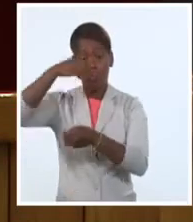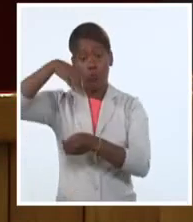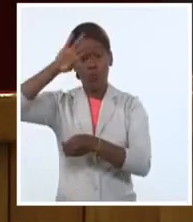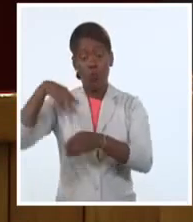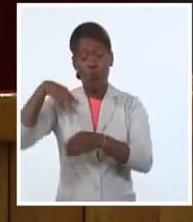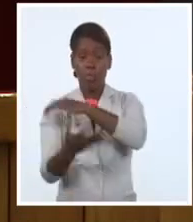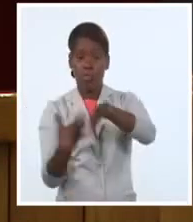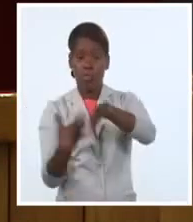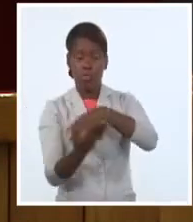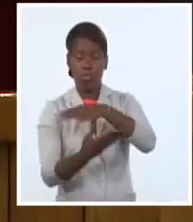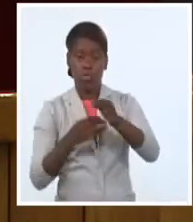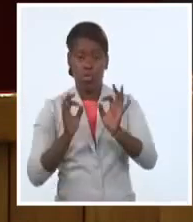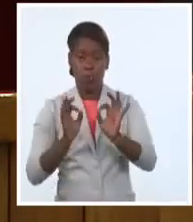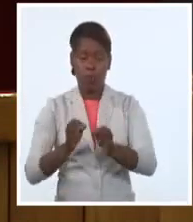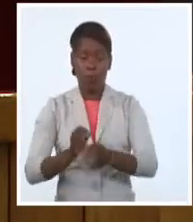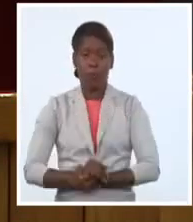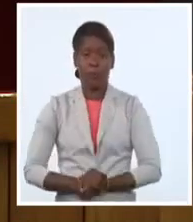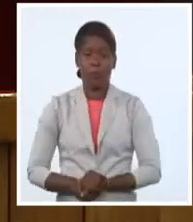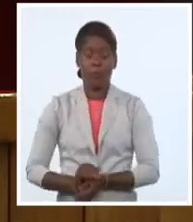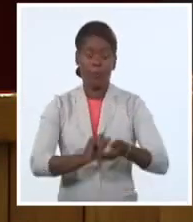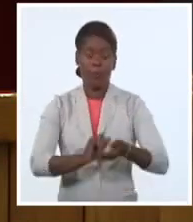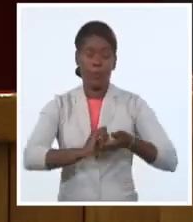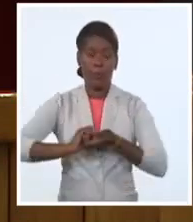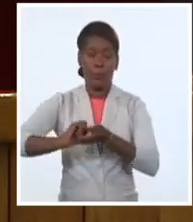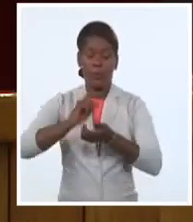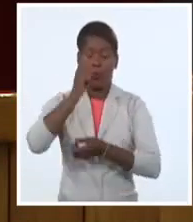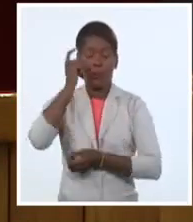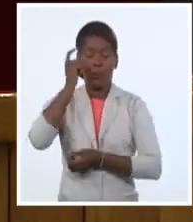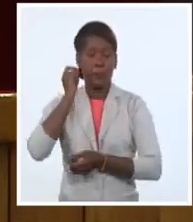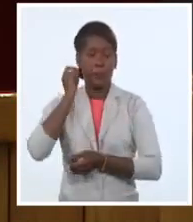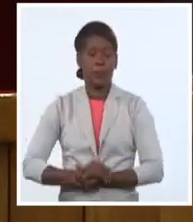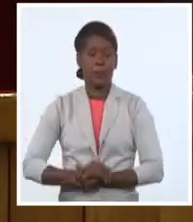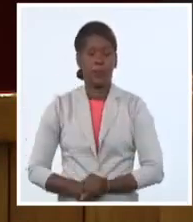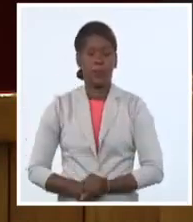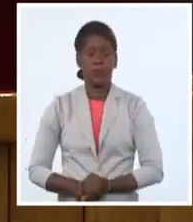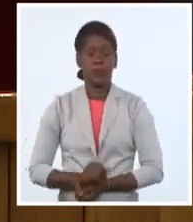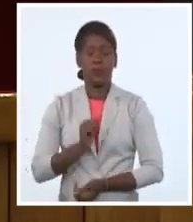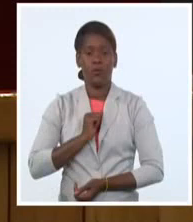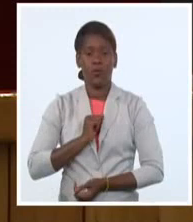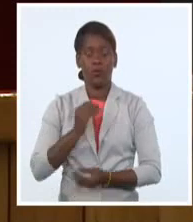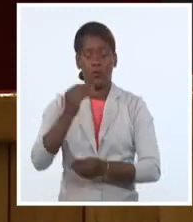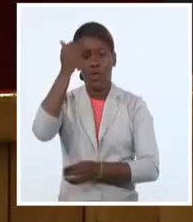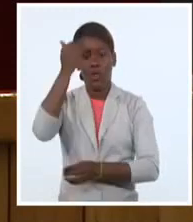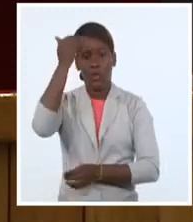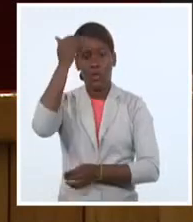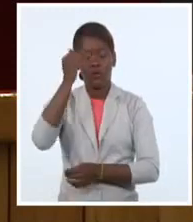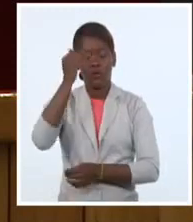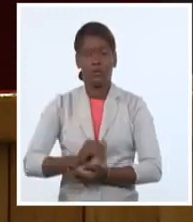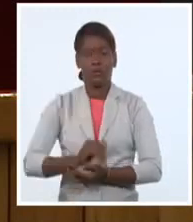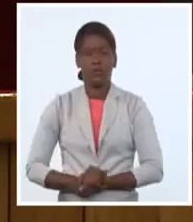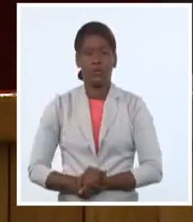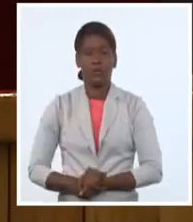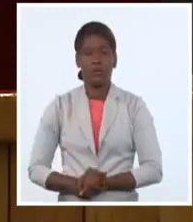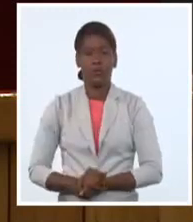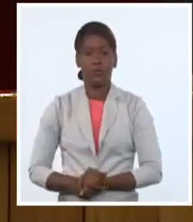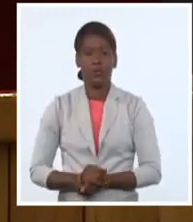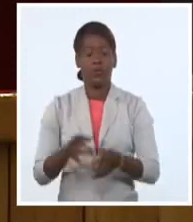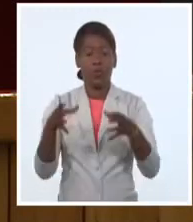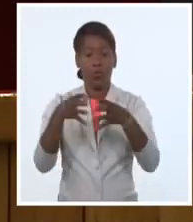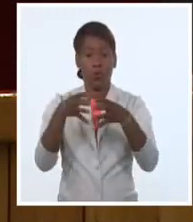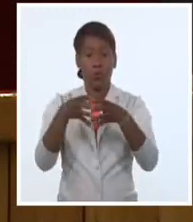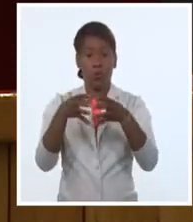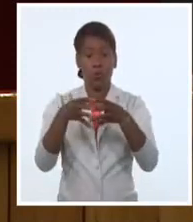país. Compañeras y compañeros, quiero agradecer de modo particular a nuestra comunidad